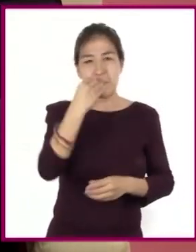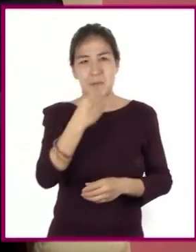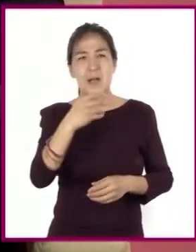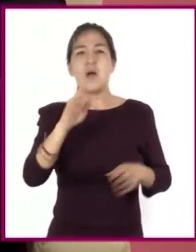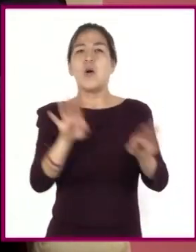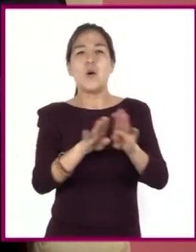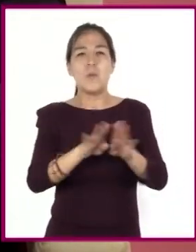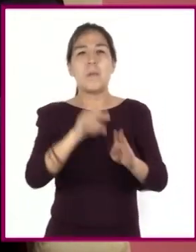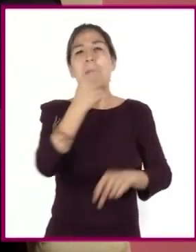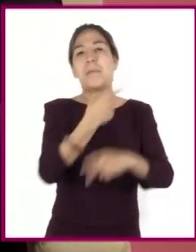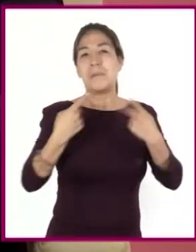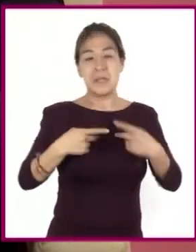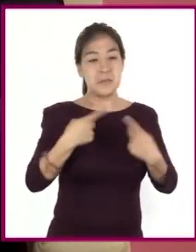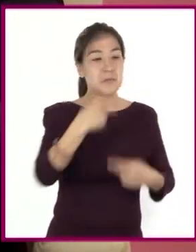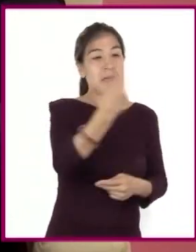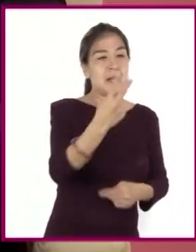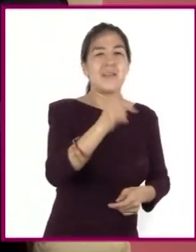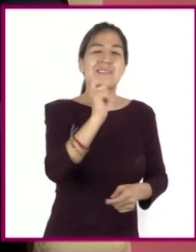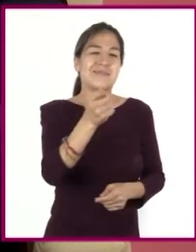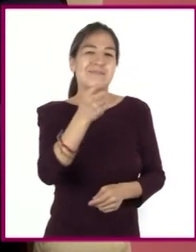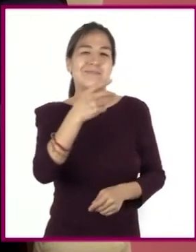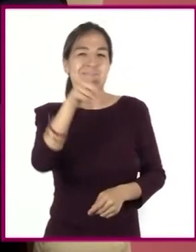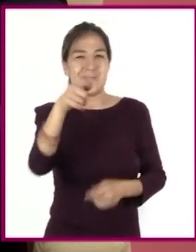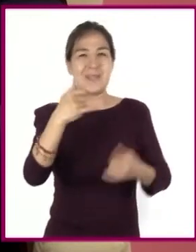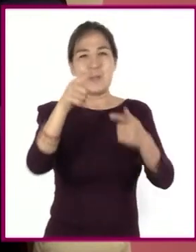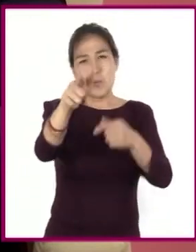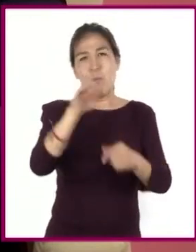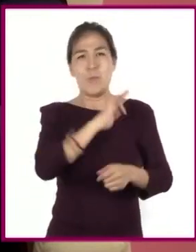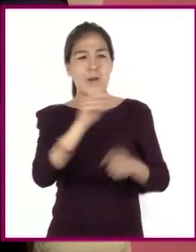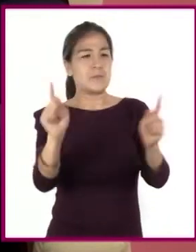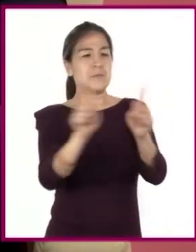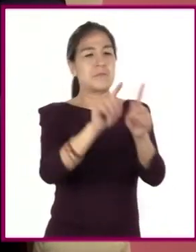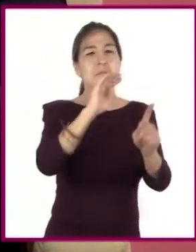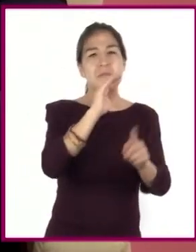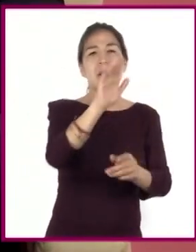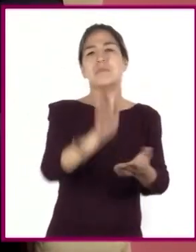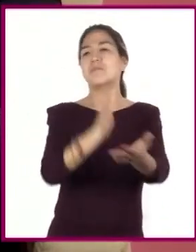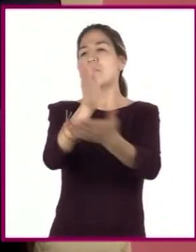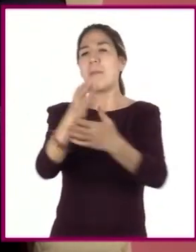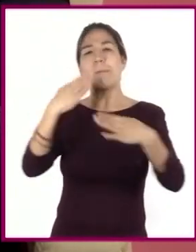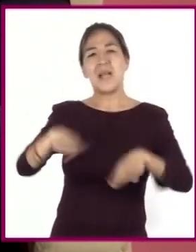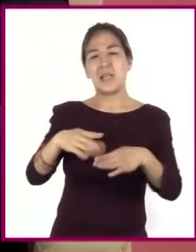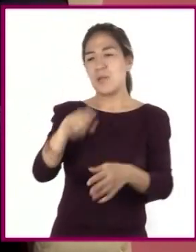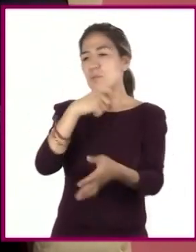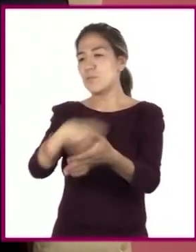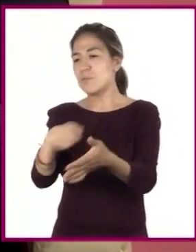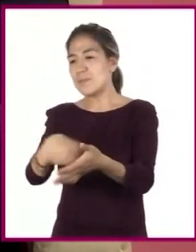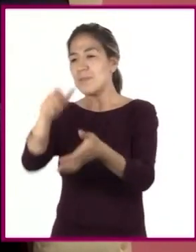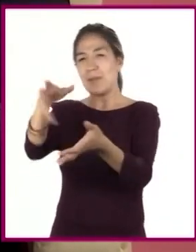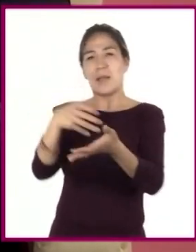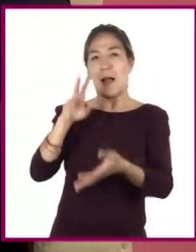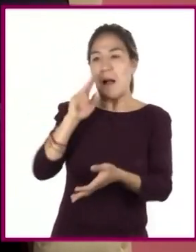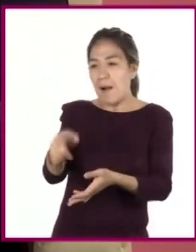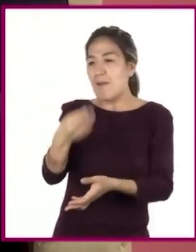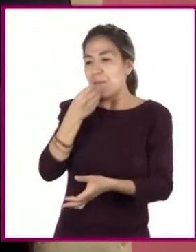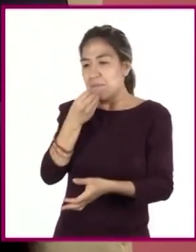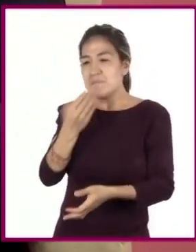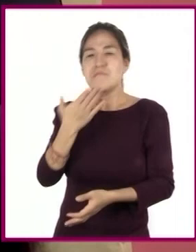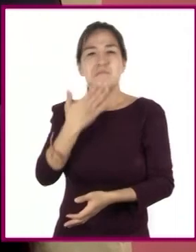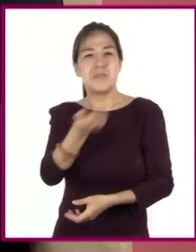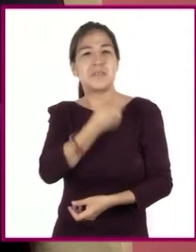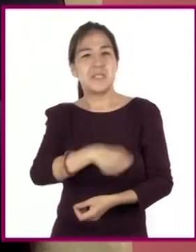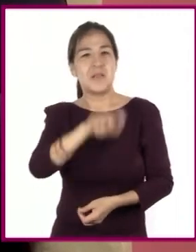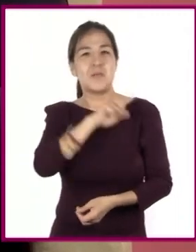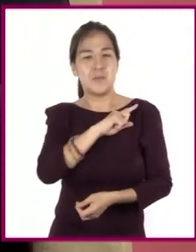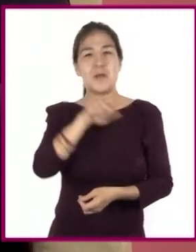y escojan la verdura y la fruta que a lo mejor no han probado y seguramente van a encontrar alimentos que van